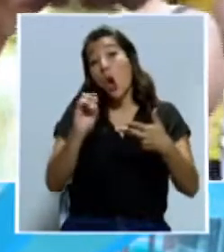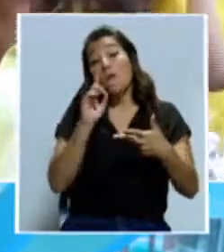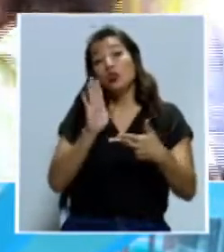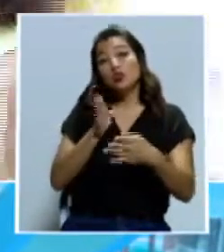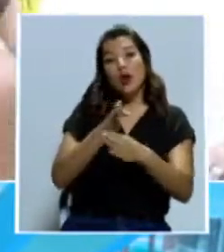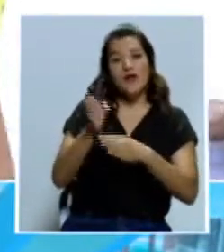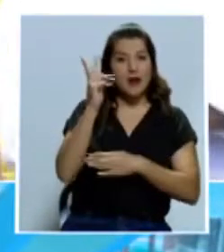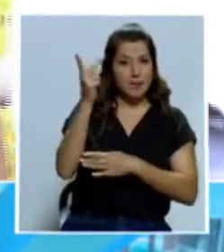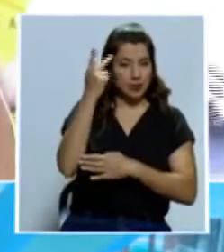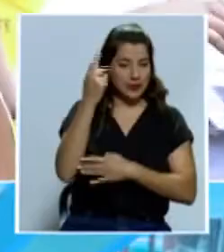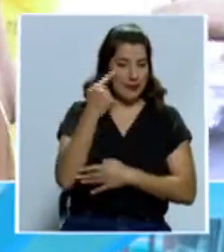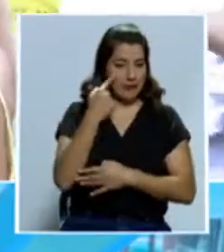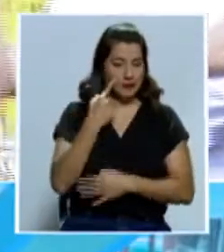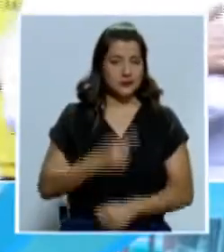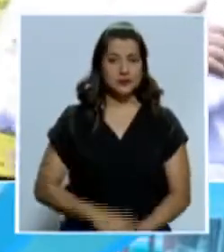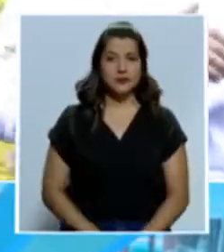Veamos.